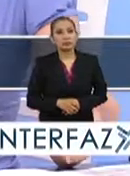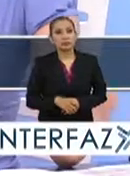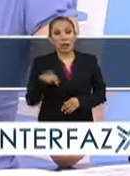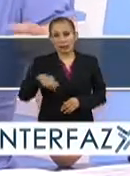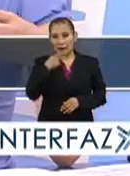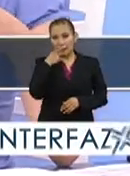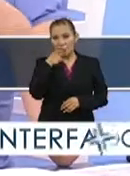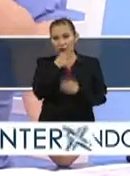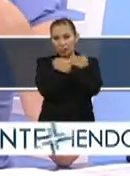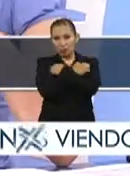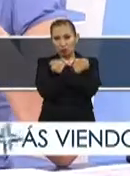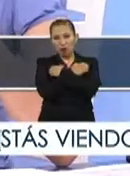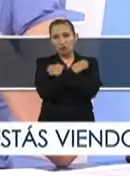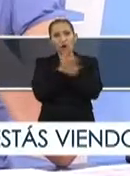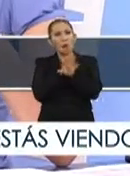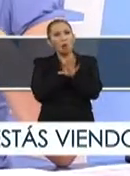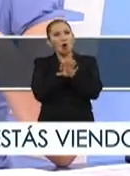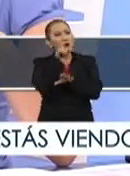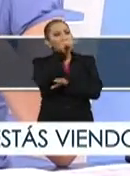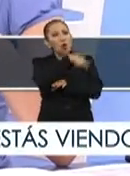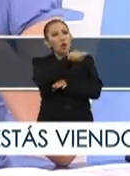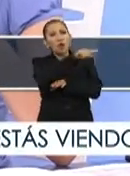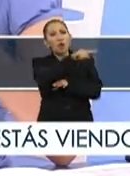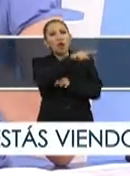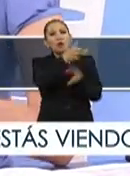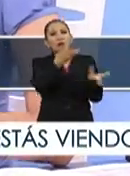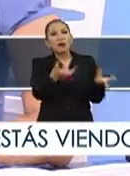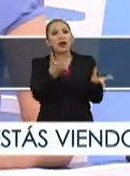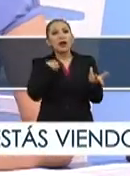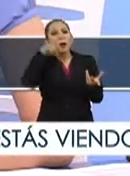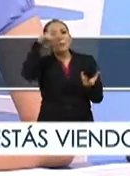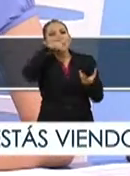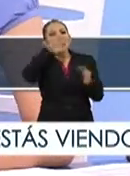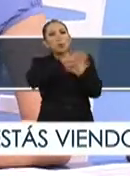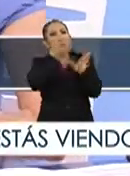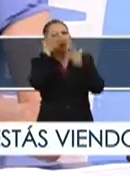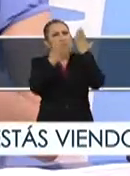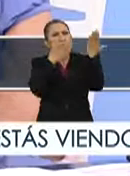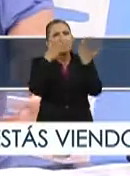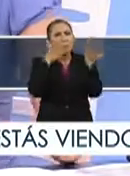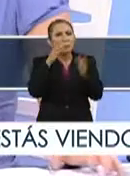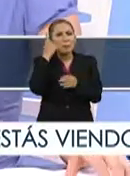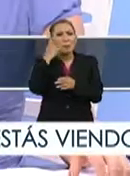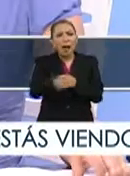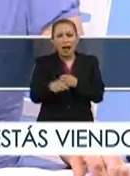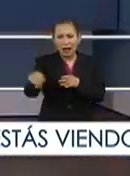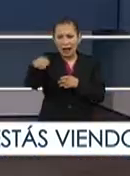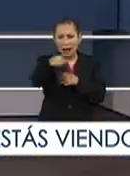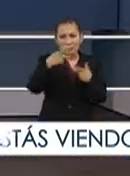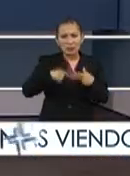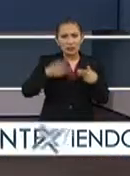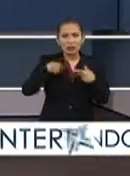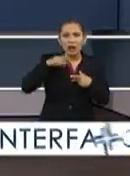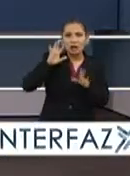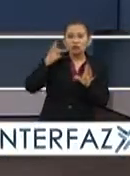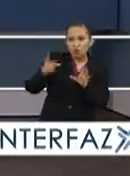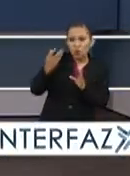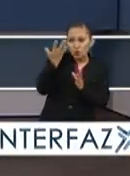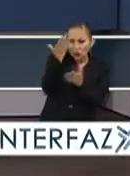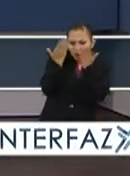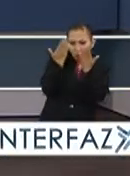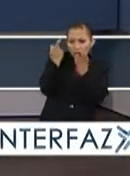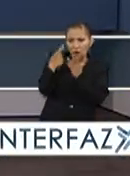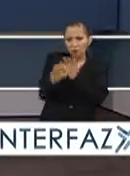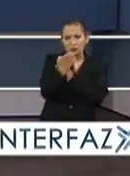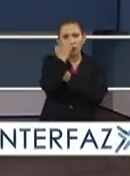aquí hablamos de la educación, ¿cómo se preparaban los mayas para poder, o las civilizaciones prehispánicas, cuál era su preparación,